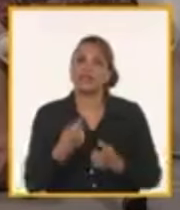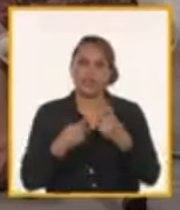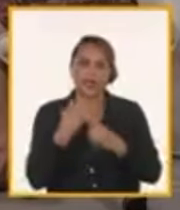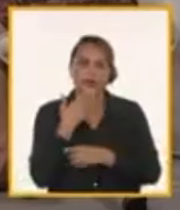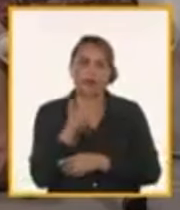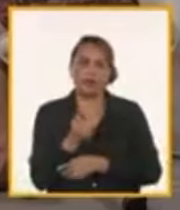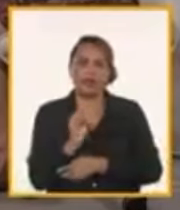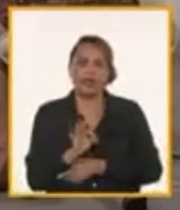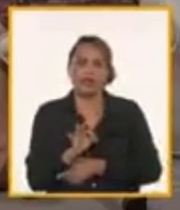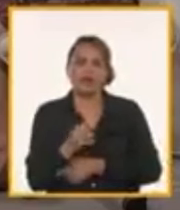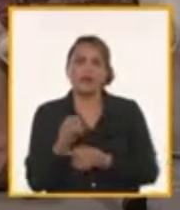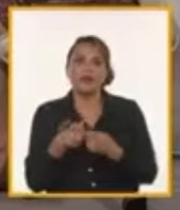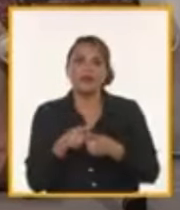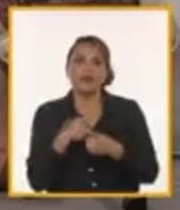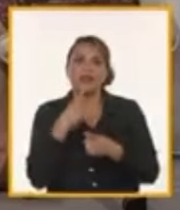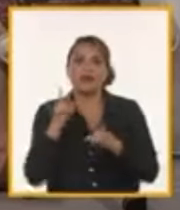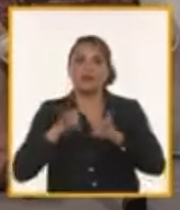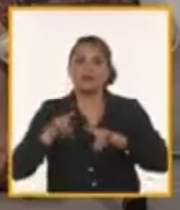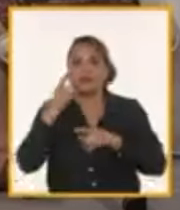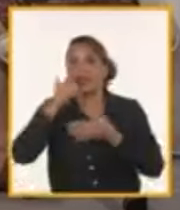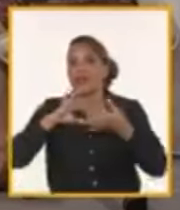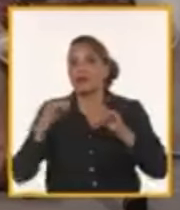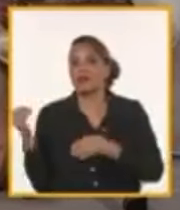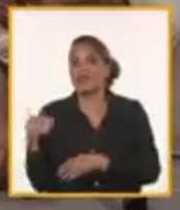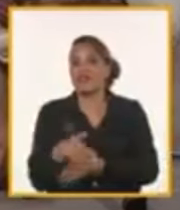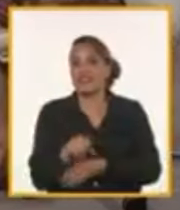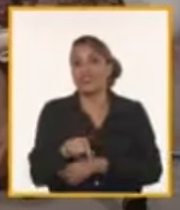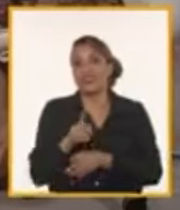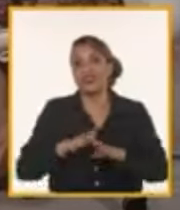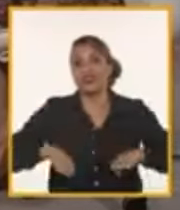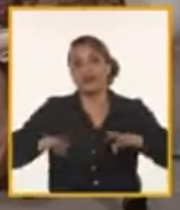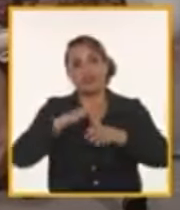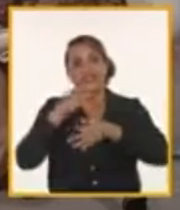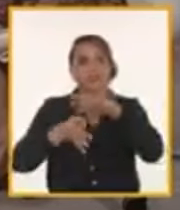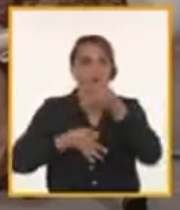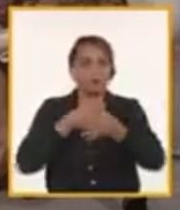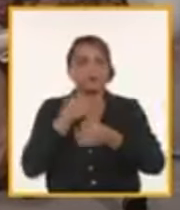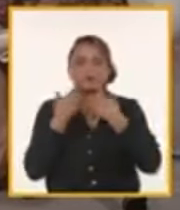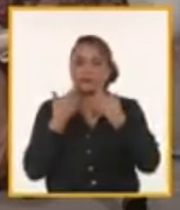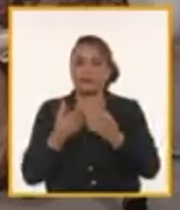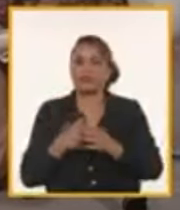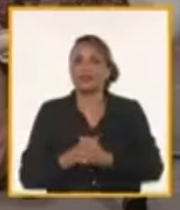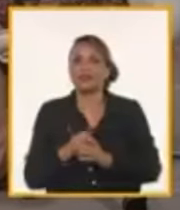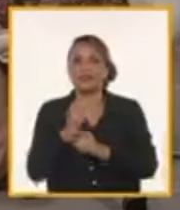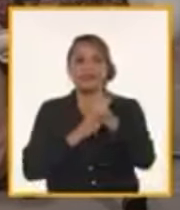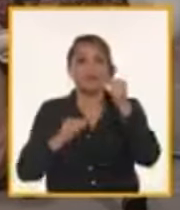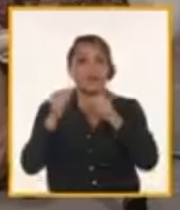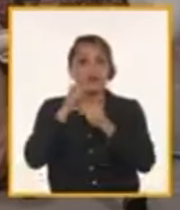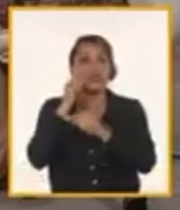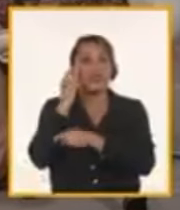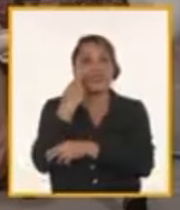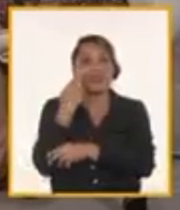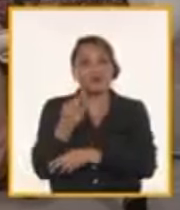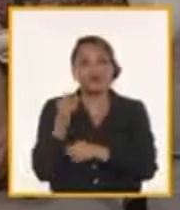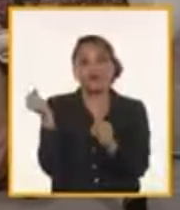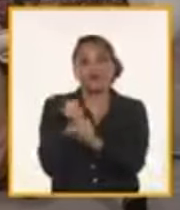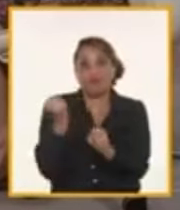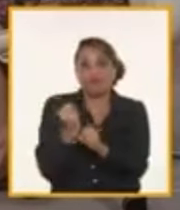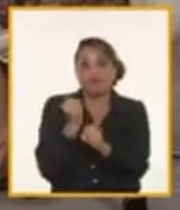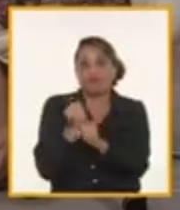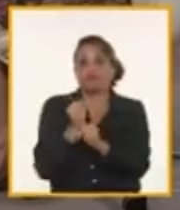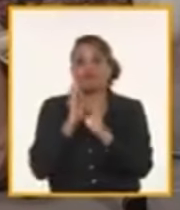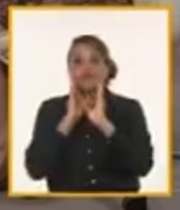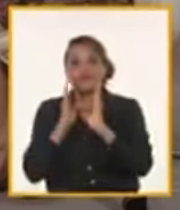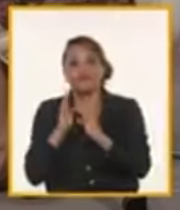hayamos podido traer la universidad Artemisa acá a nuestra mesa redonda y sobre todo para reconocer ese empeño con que han